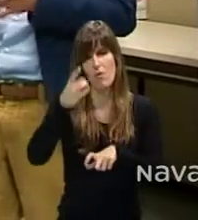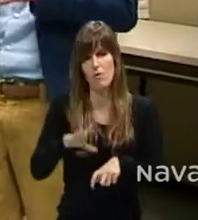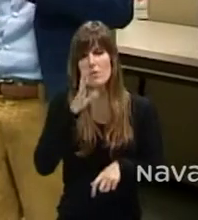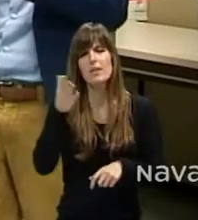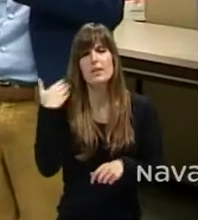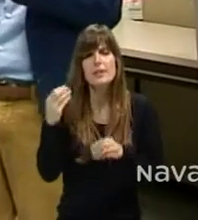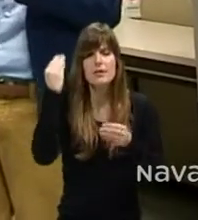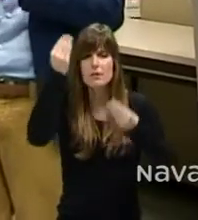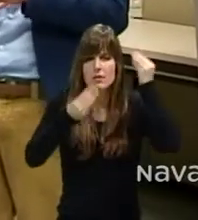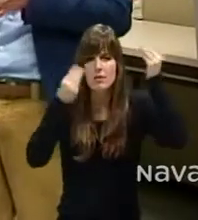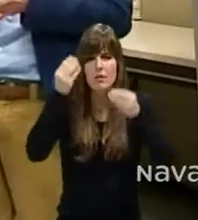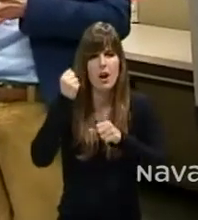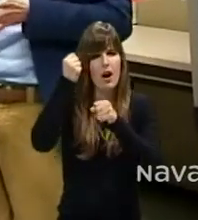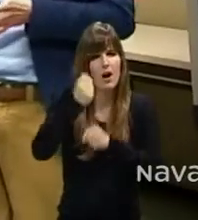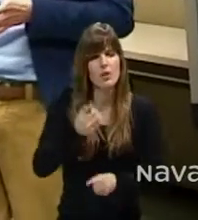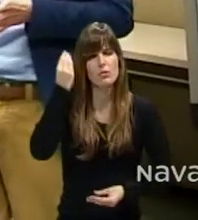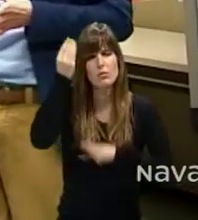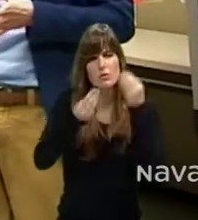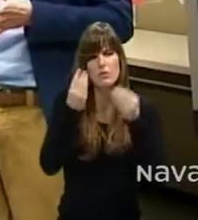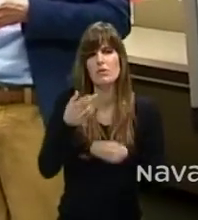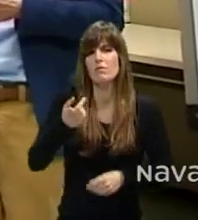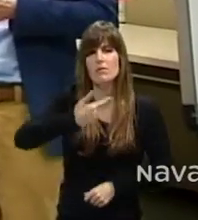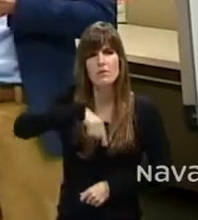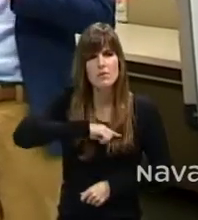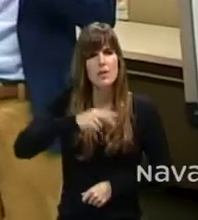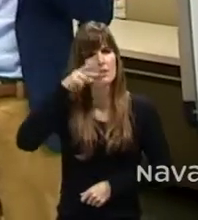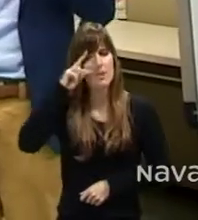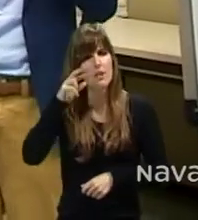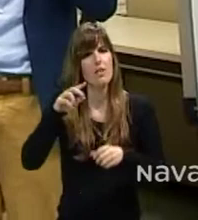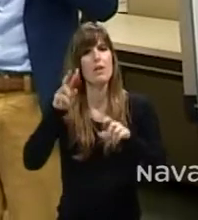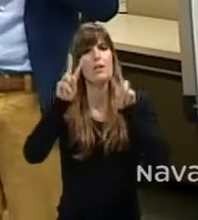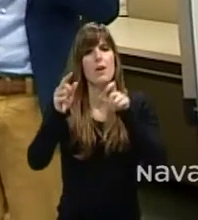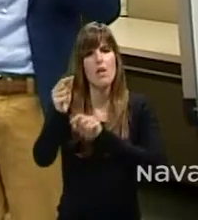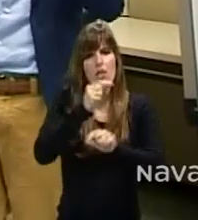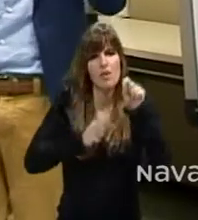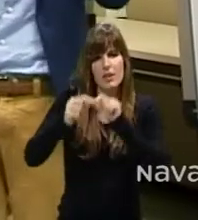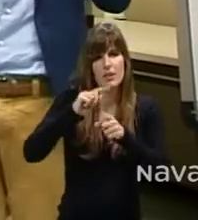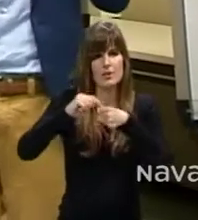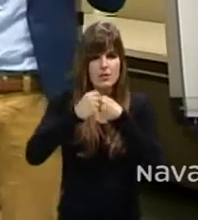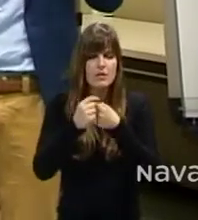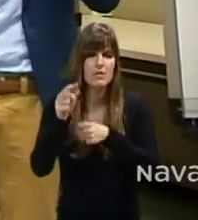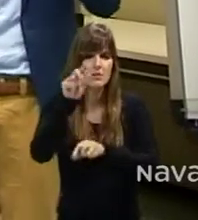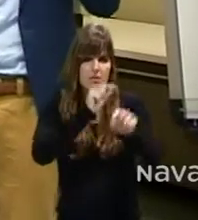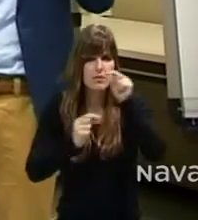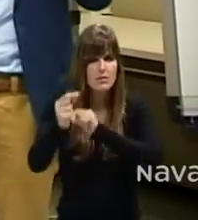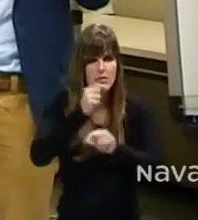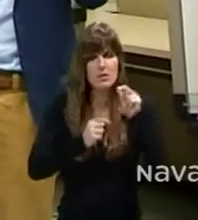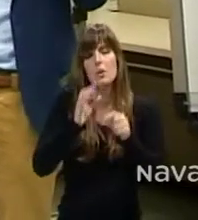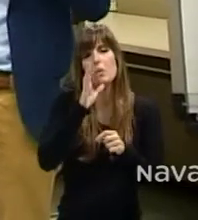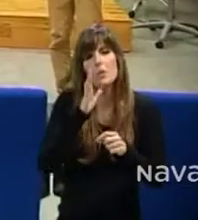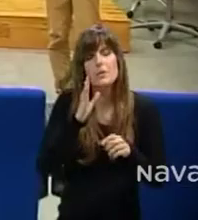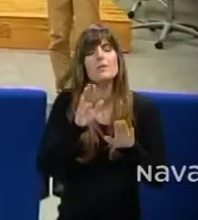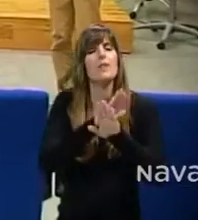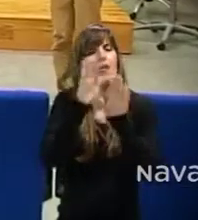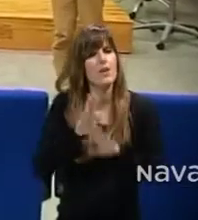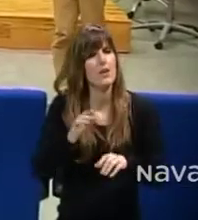el punto y final a una trayectoria dedicada al debate y es el punto de inicio de un nuevo proyecto en el que hemos querido ir